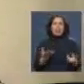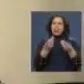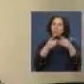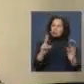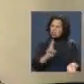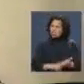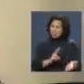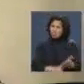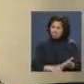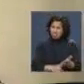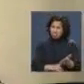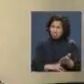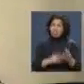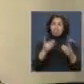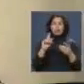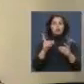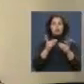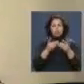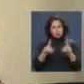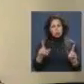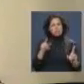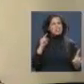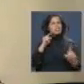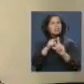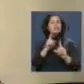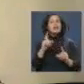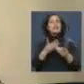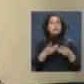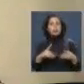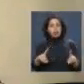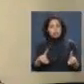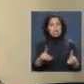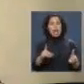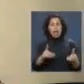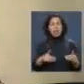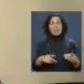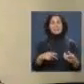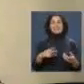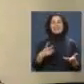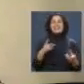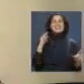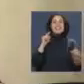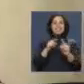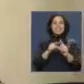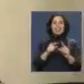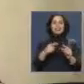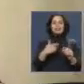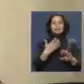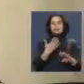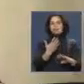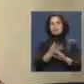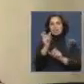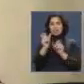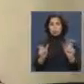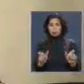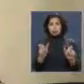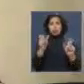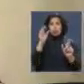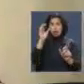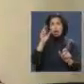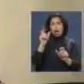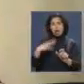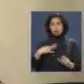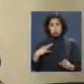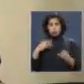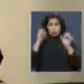directa. Democracia real, que significa que hay representantes, pero cuando son temas gravitantes, la ciudadanía tenga la posibilidad